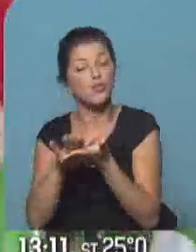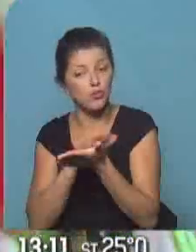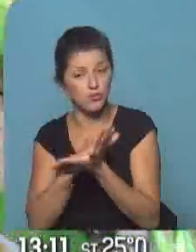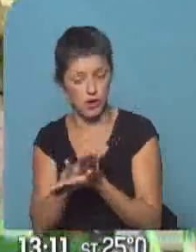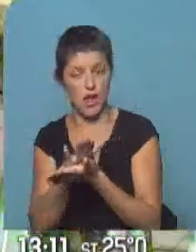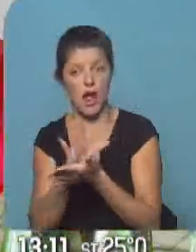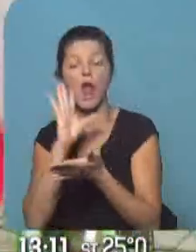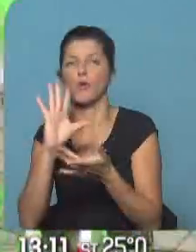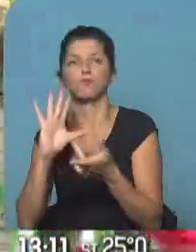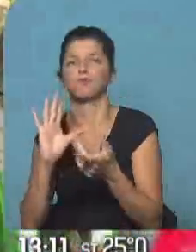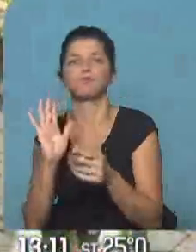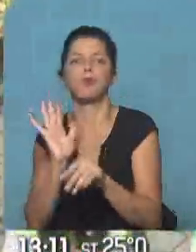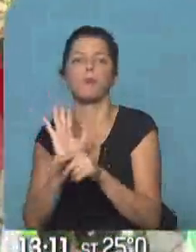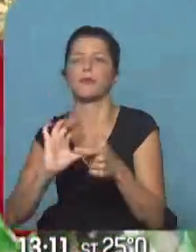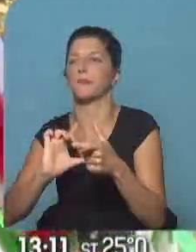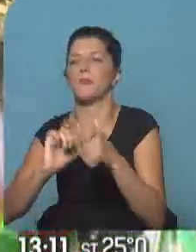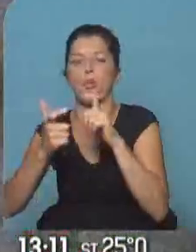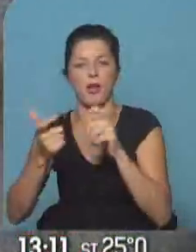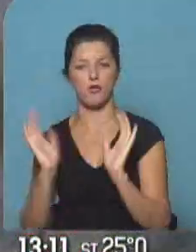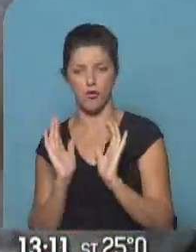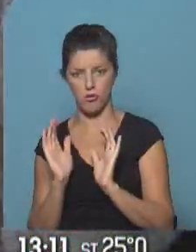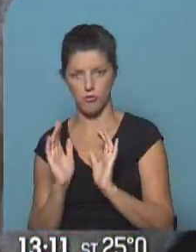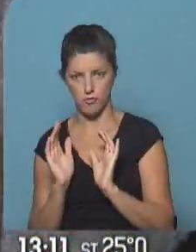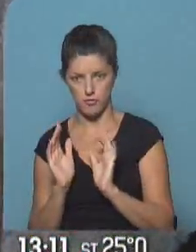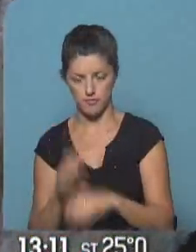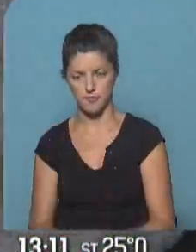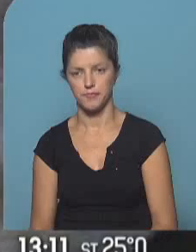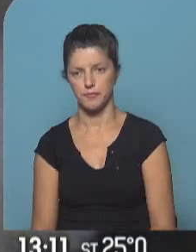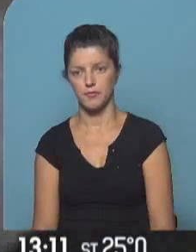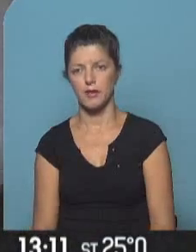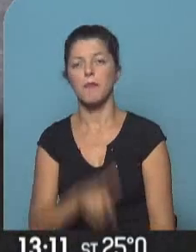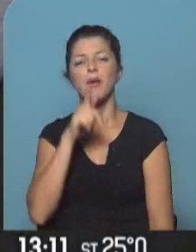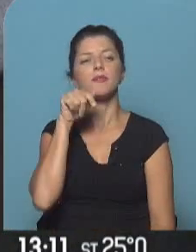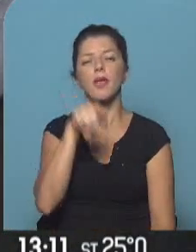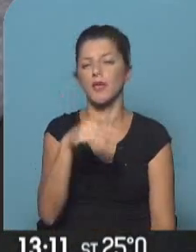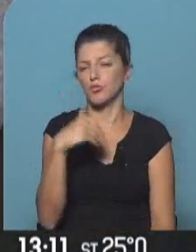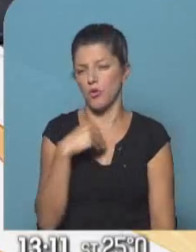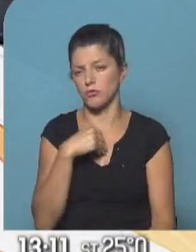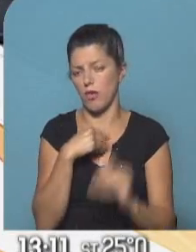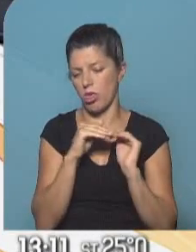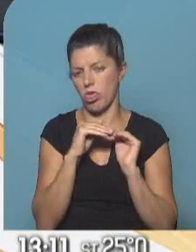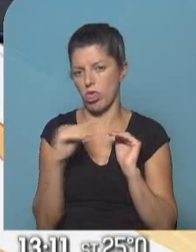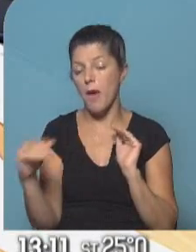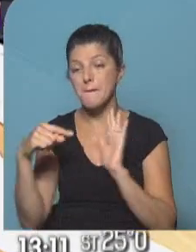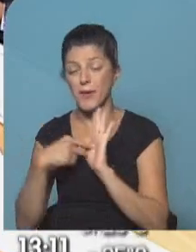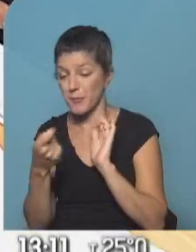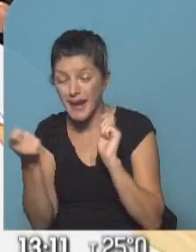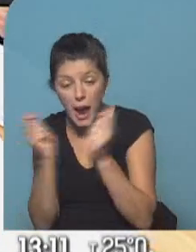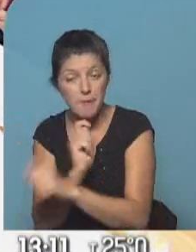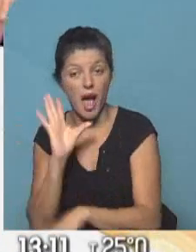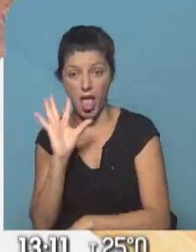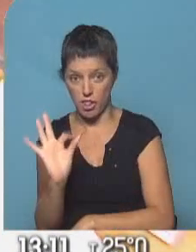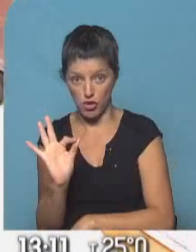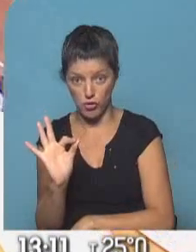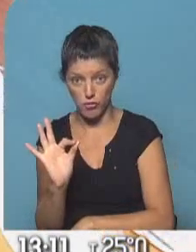moderna a una teocracia que parece que está un poco anquilosada en el tiempo, realmente esa gente no va a tratar de